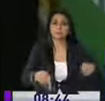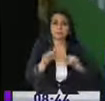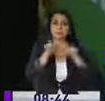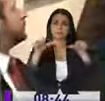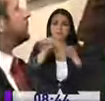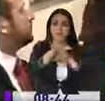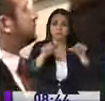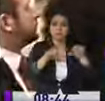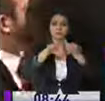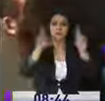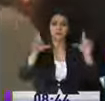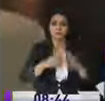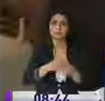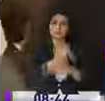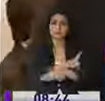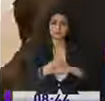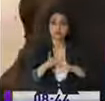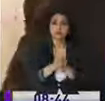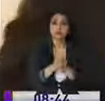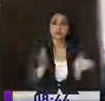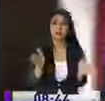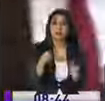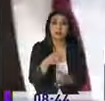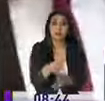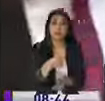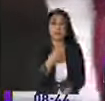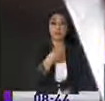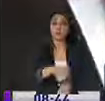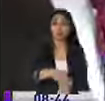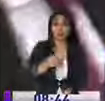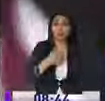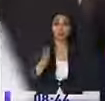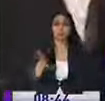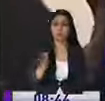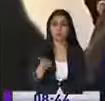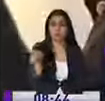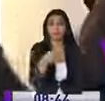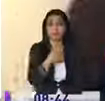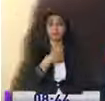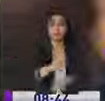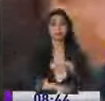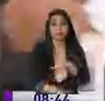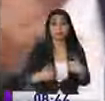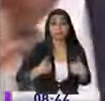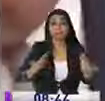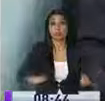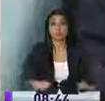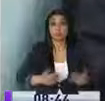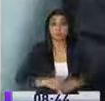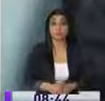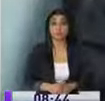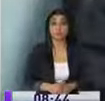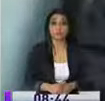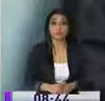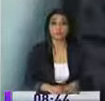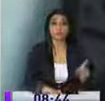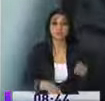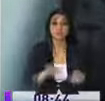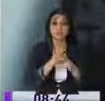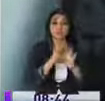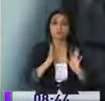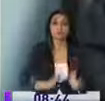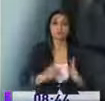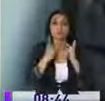Dirección General, no quieren pagar justos por pecadores en este cambio de estilo. Hay muchos funcionarios